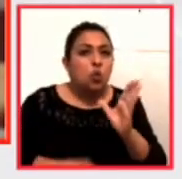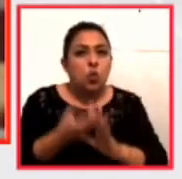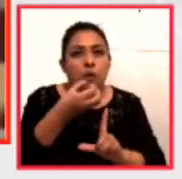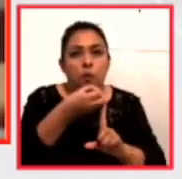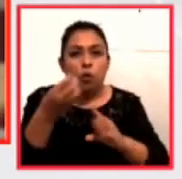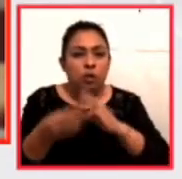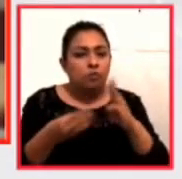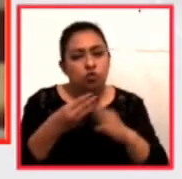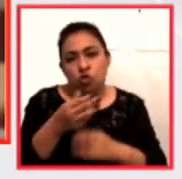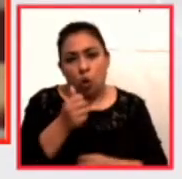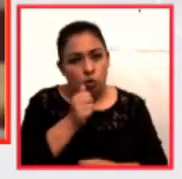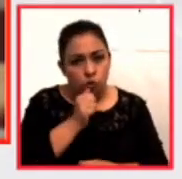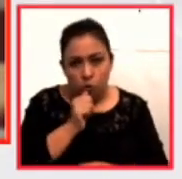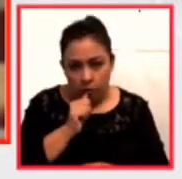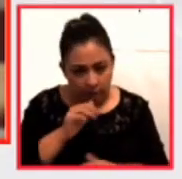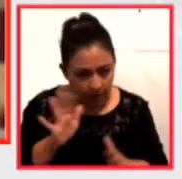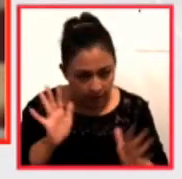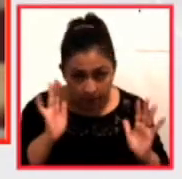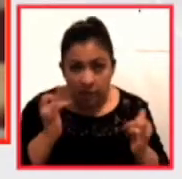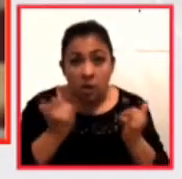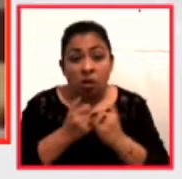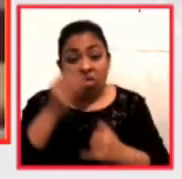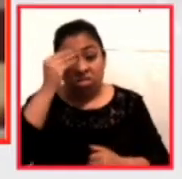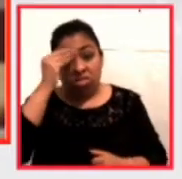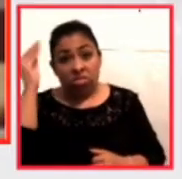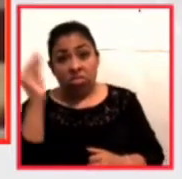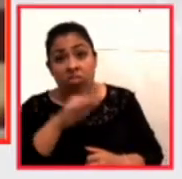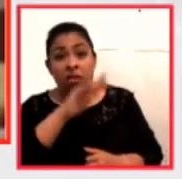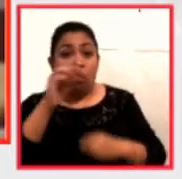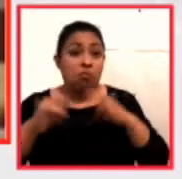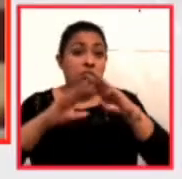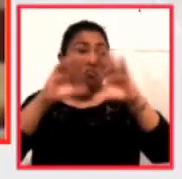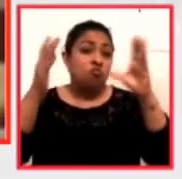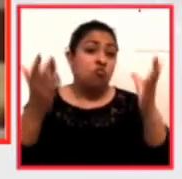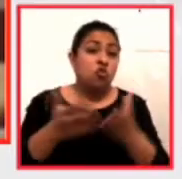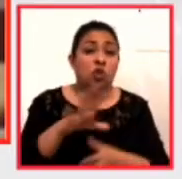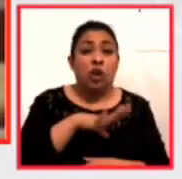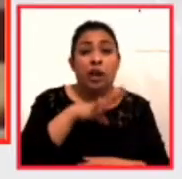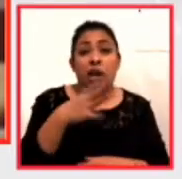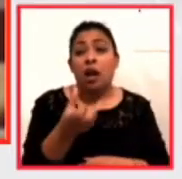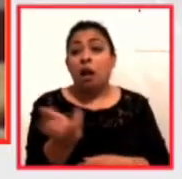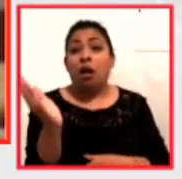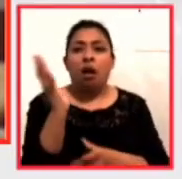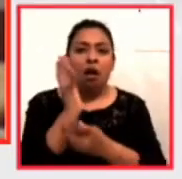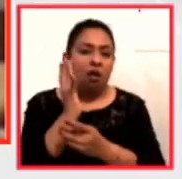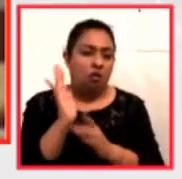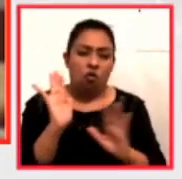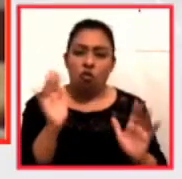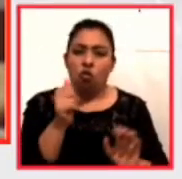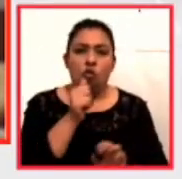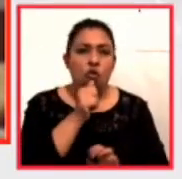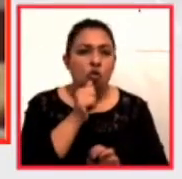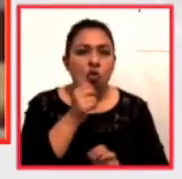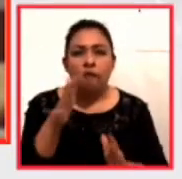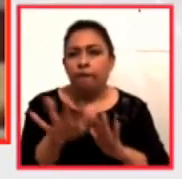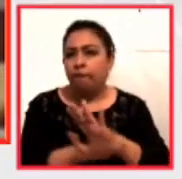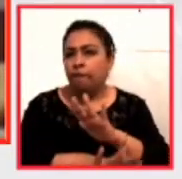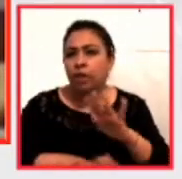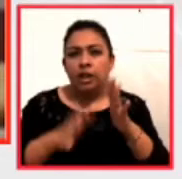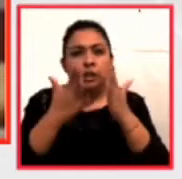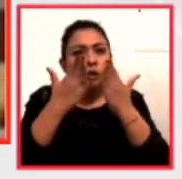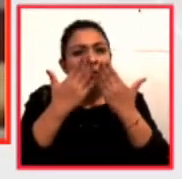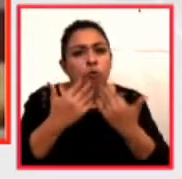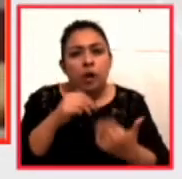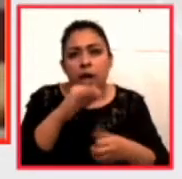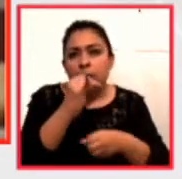momento. Tampoco es el abandono de la globalización como algunos han afirmado. No hay las bases suficientes en la